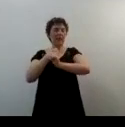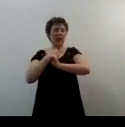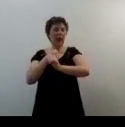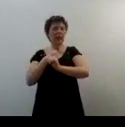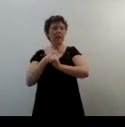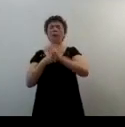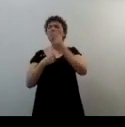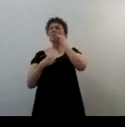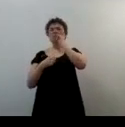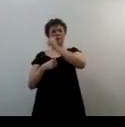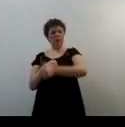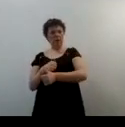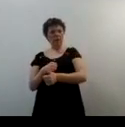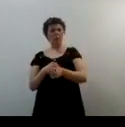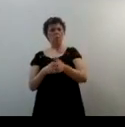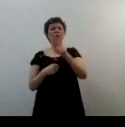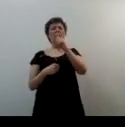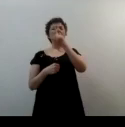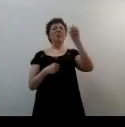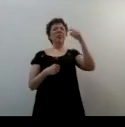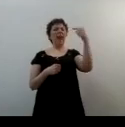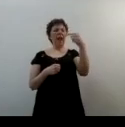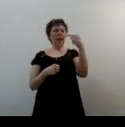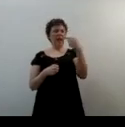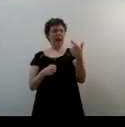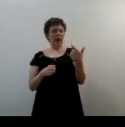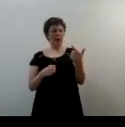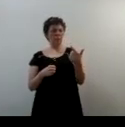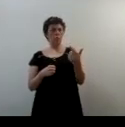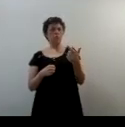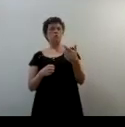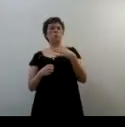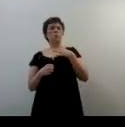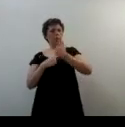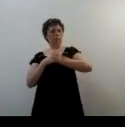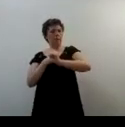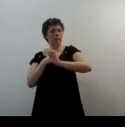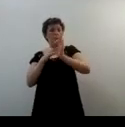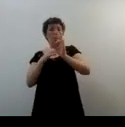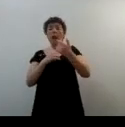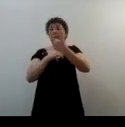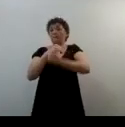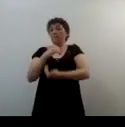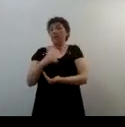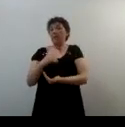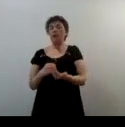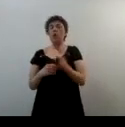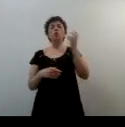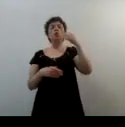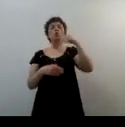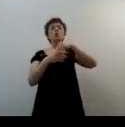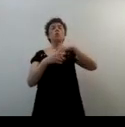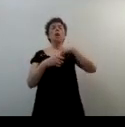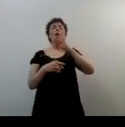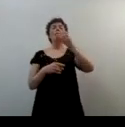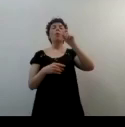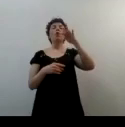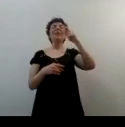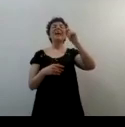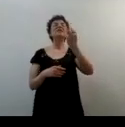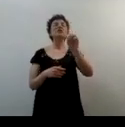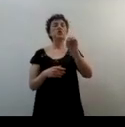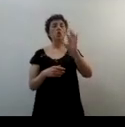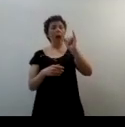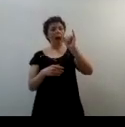100 gramos tiene el mismo carbohidrato que 2 rebanaditas pequeñas de pan, y tiene otros nutrientes, por ejemplo, como el potasio, que es básico